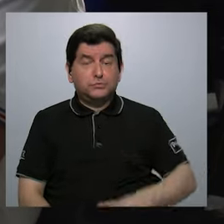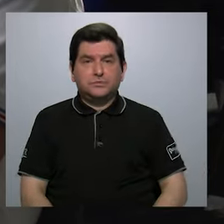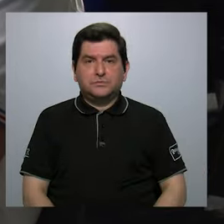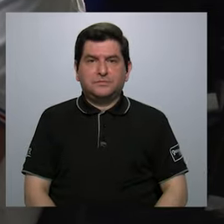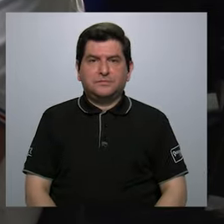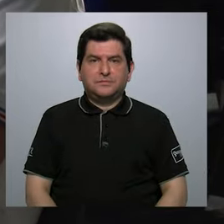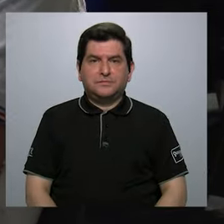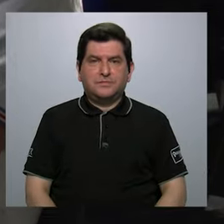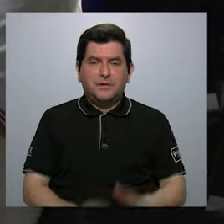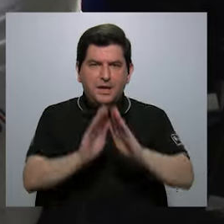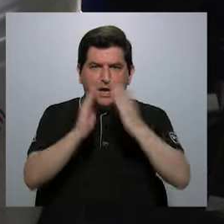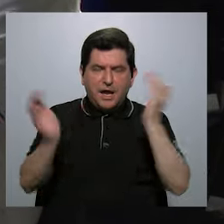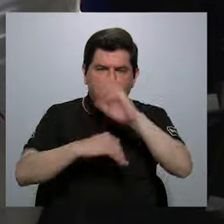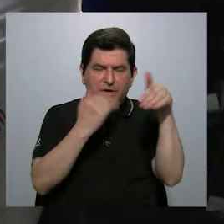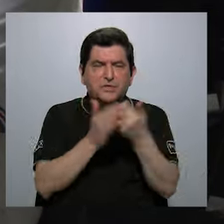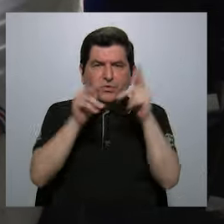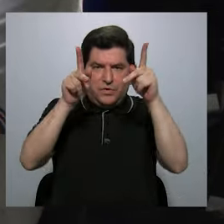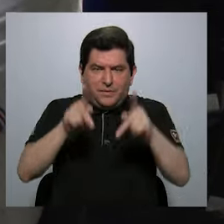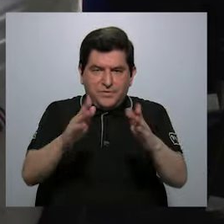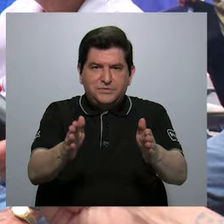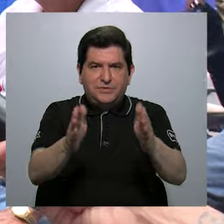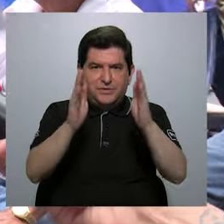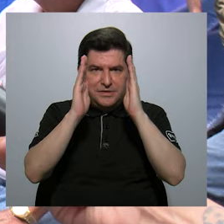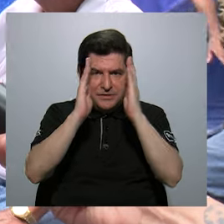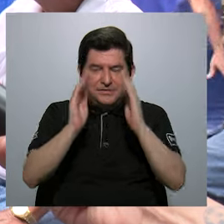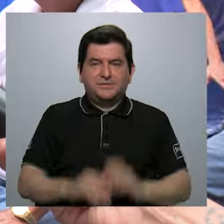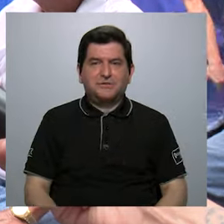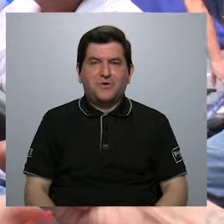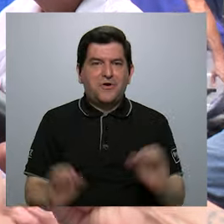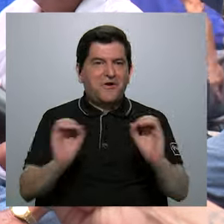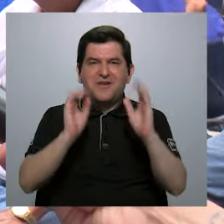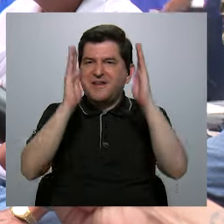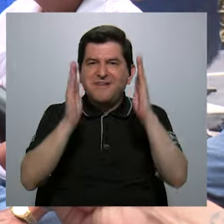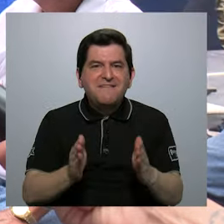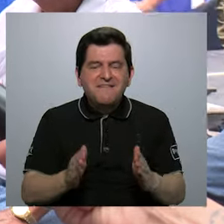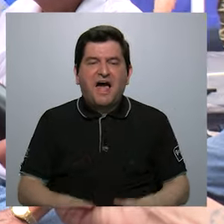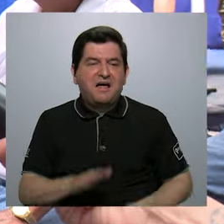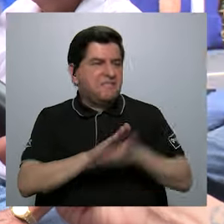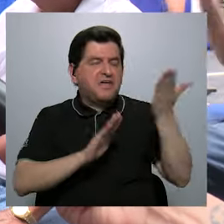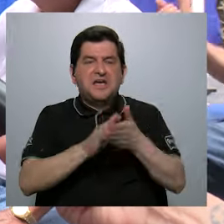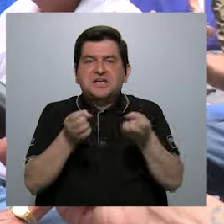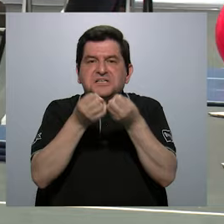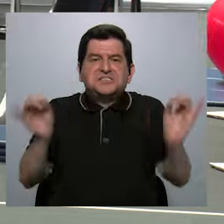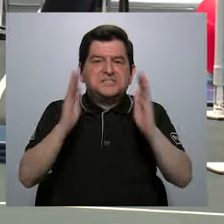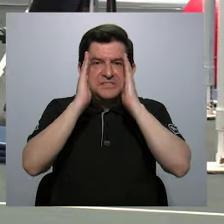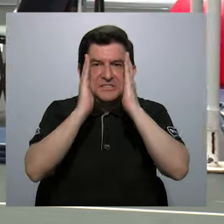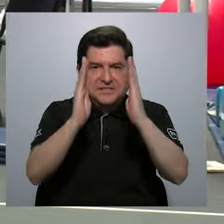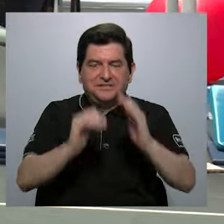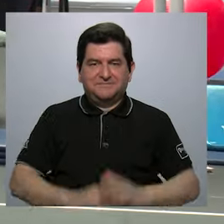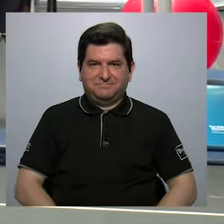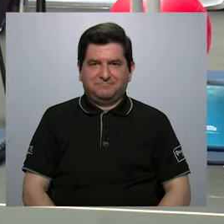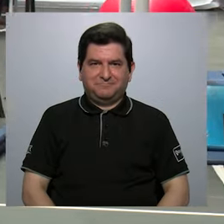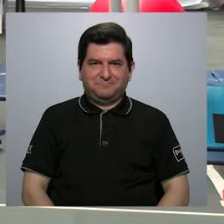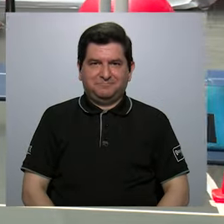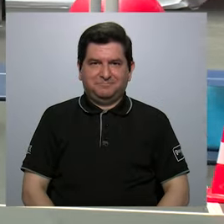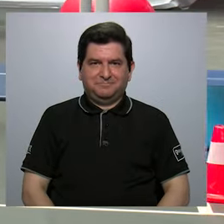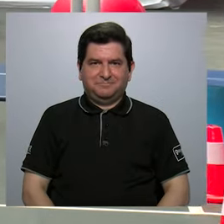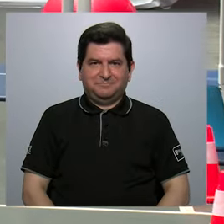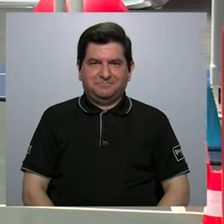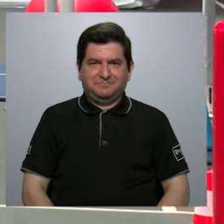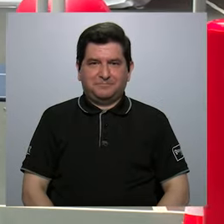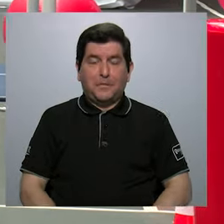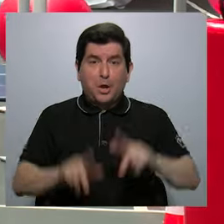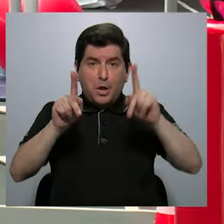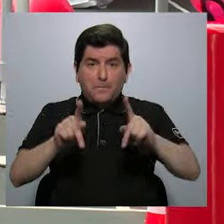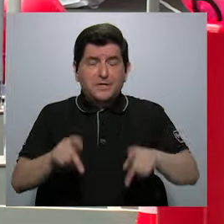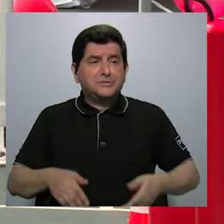Se le da apertura a todos los pacientes que llegan. Ninguno se ha ido sin su atención. Y la